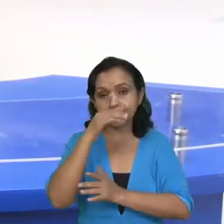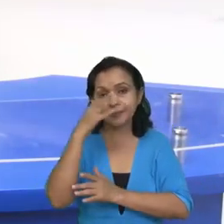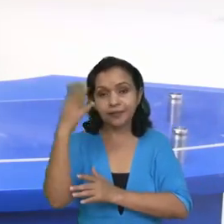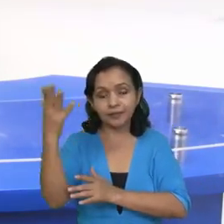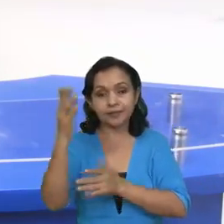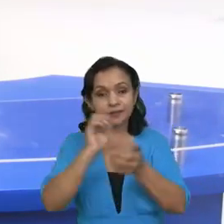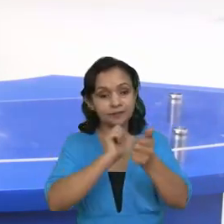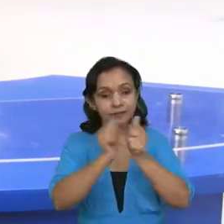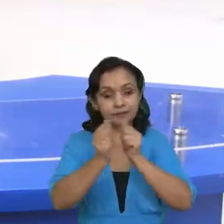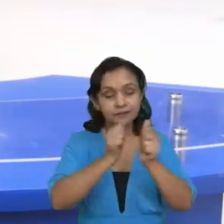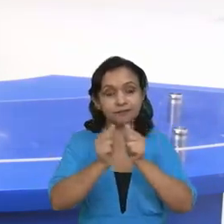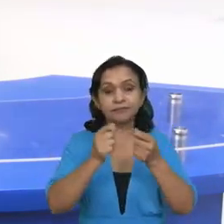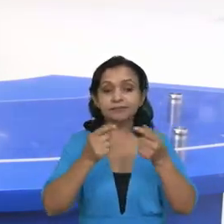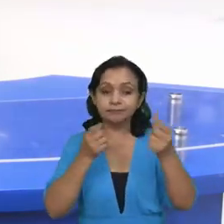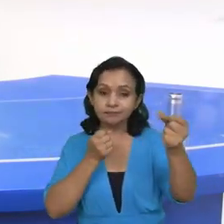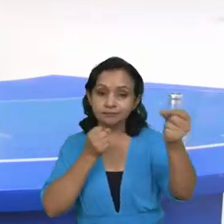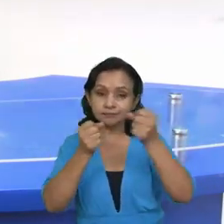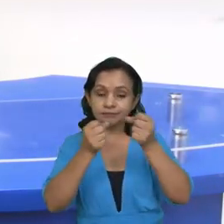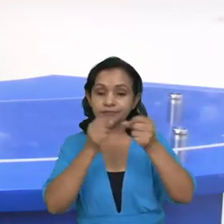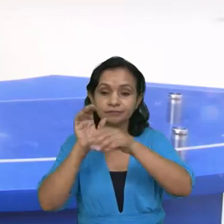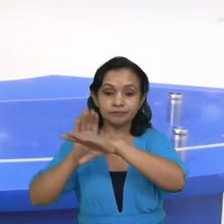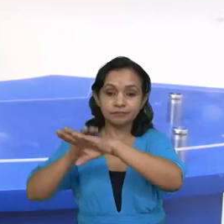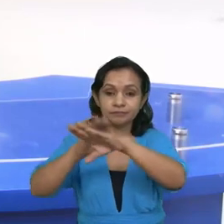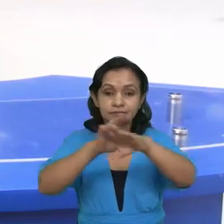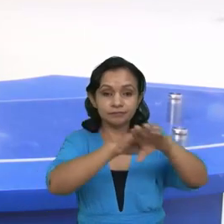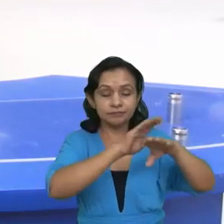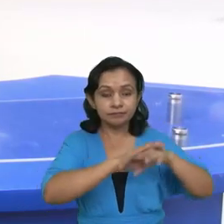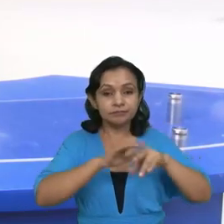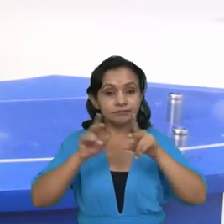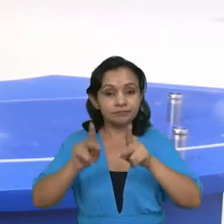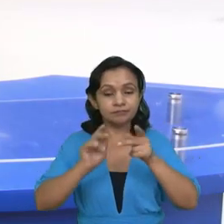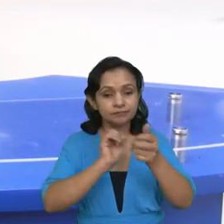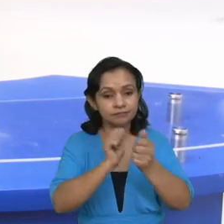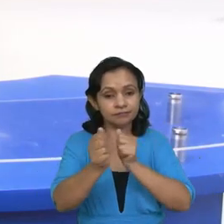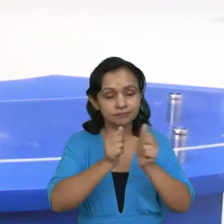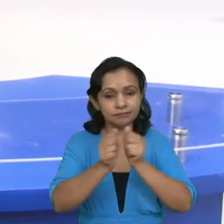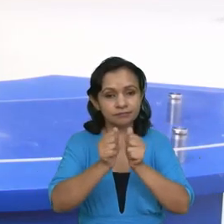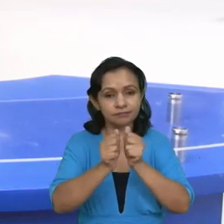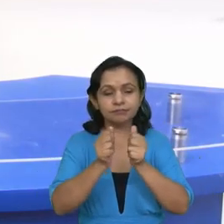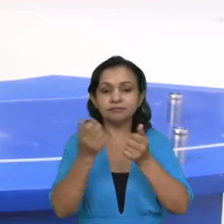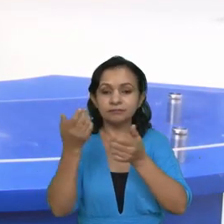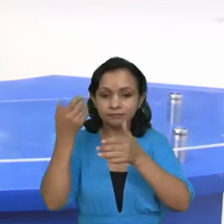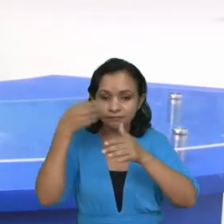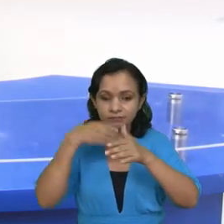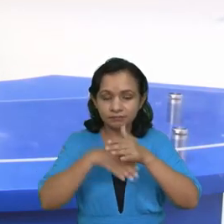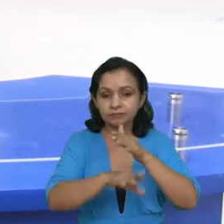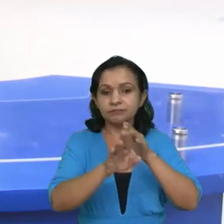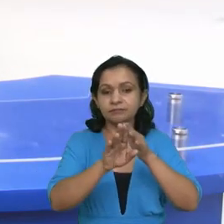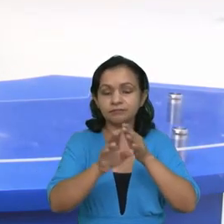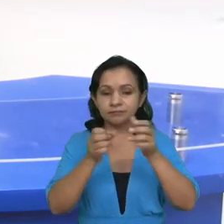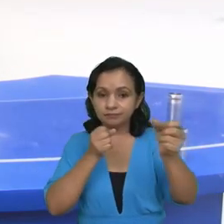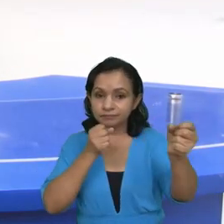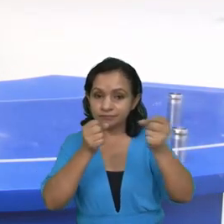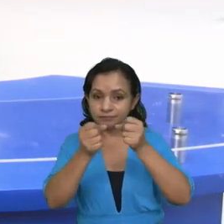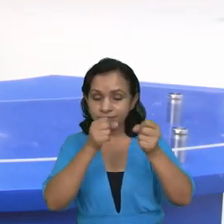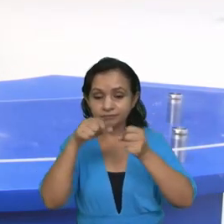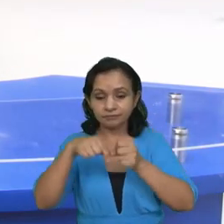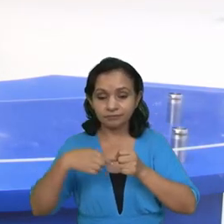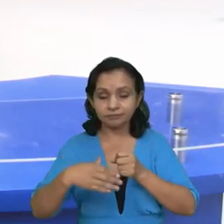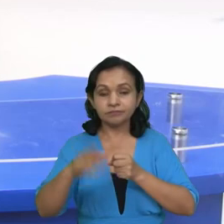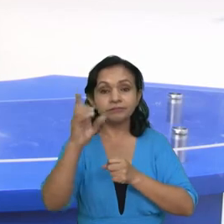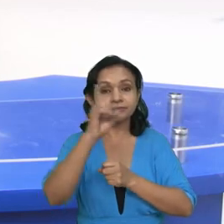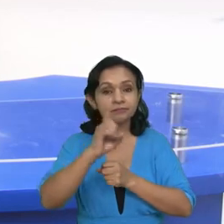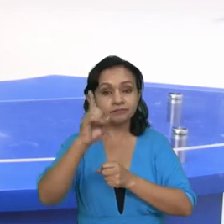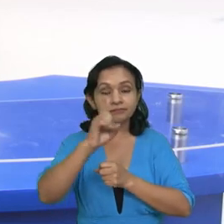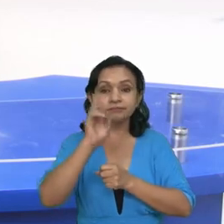deportivo alexis argüello invitan a los amantes del llamado deporte rey a que asistan al polideportivo alexis argüello este domingo